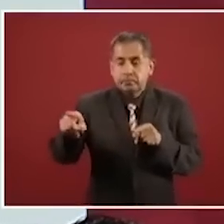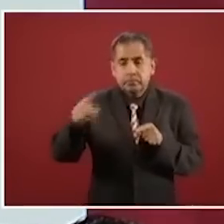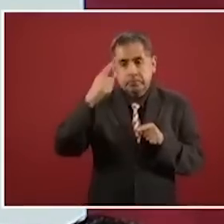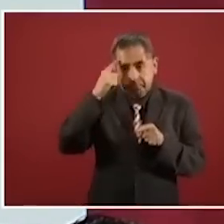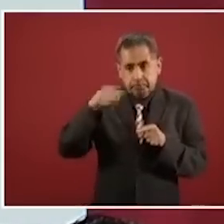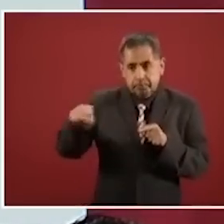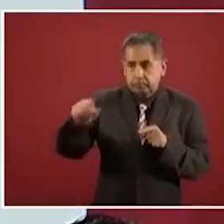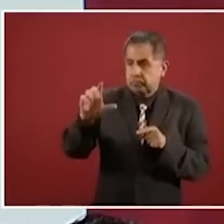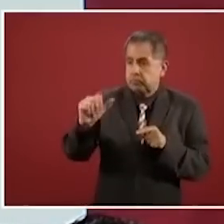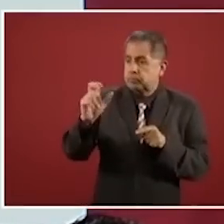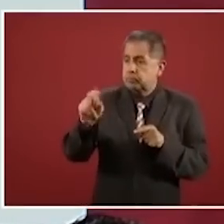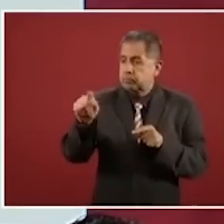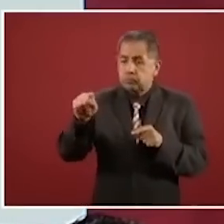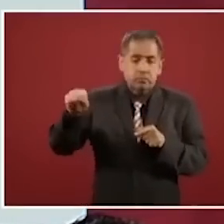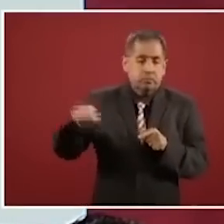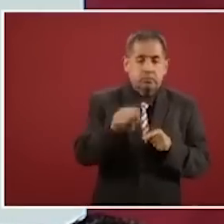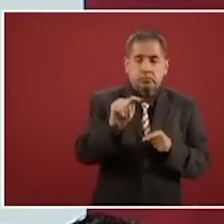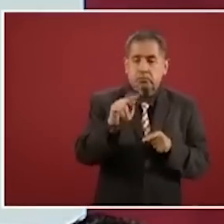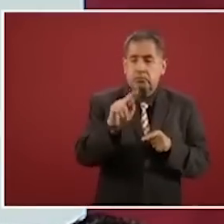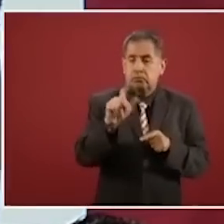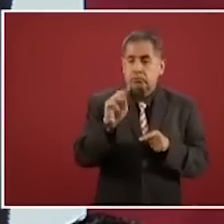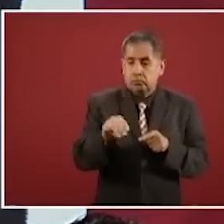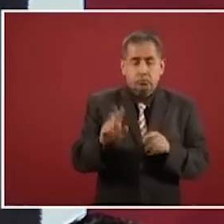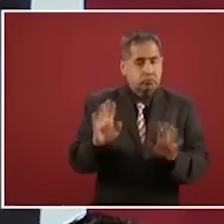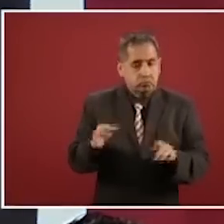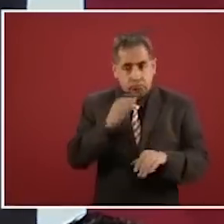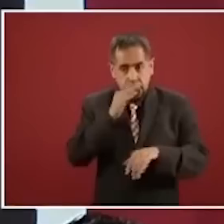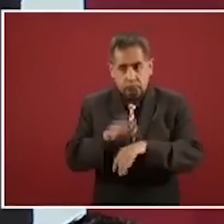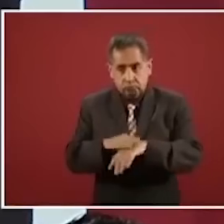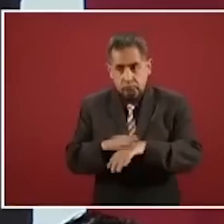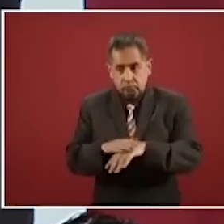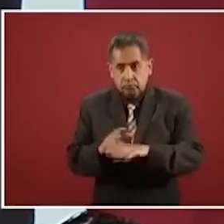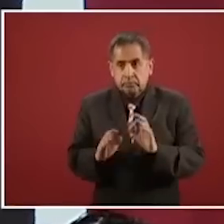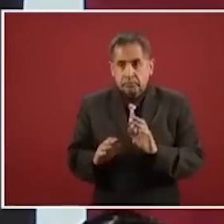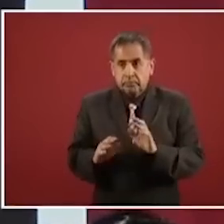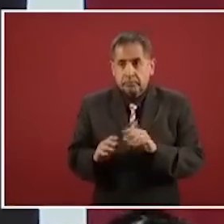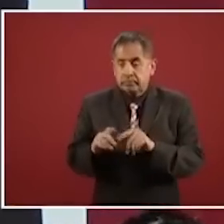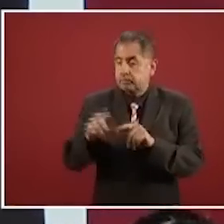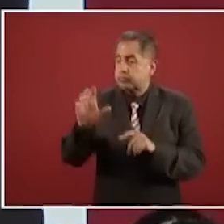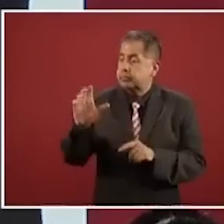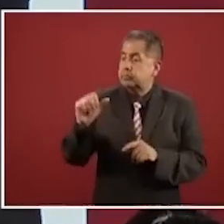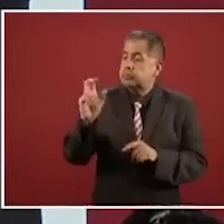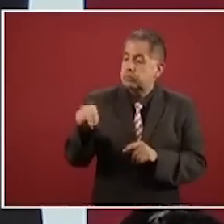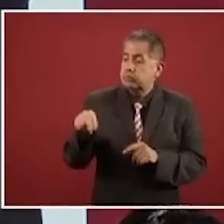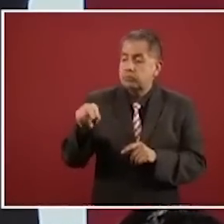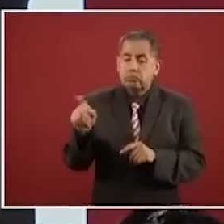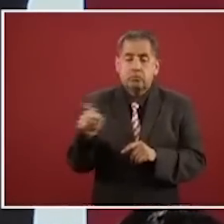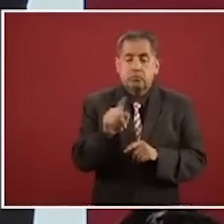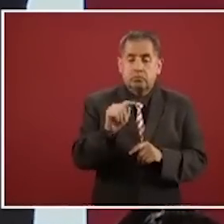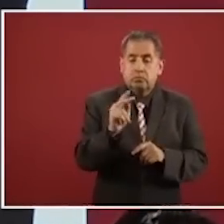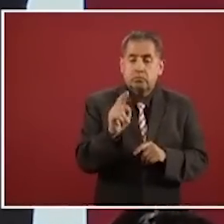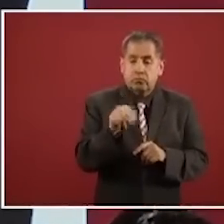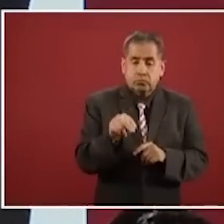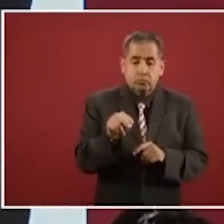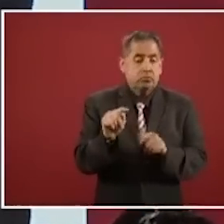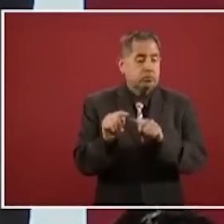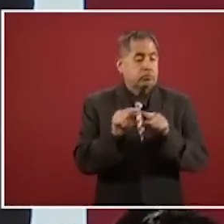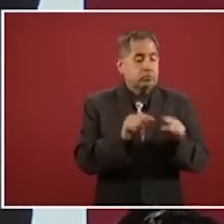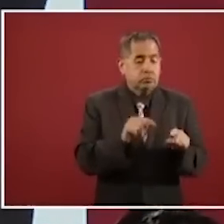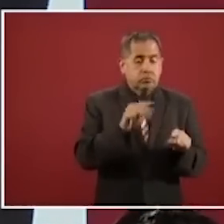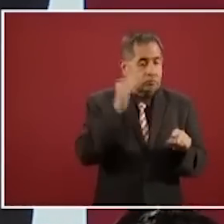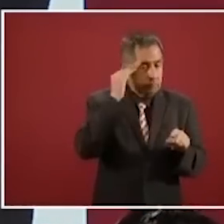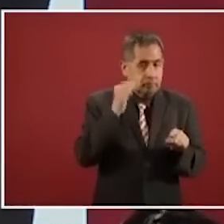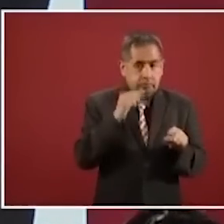tramo Cancún-Tulum. Les anticipo que lo que es la línea Cancún-Tulum, Tulum-Mérida,